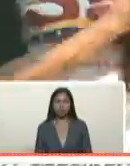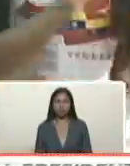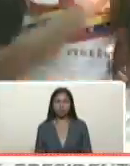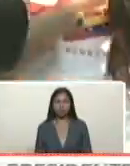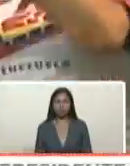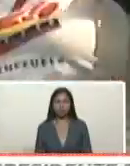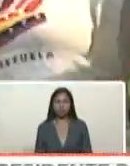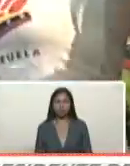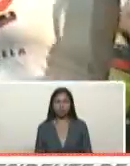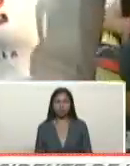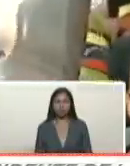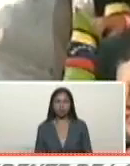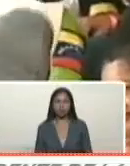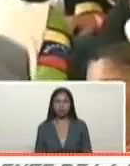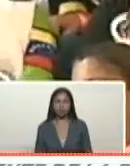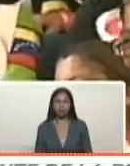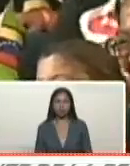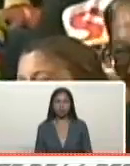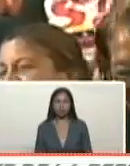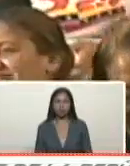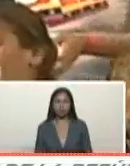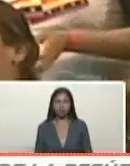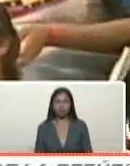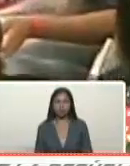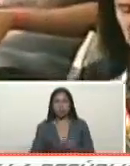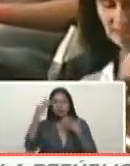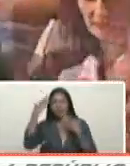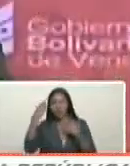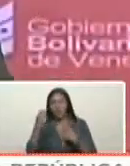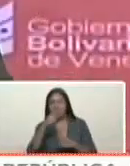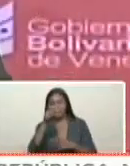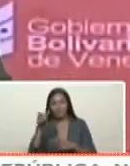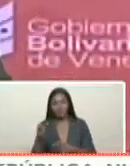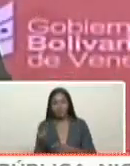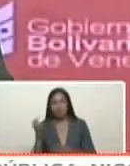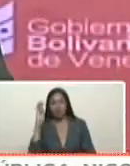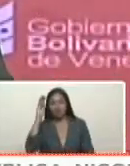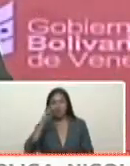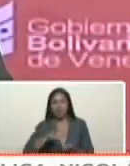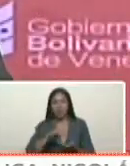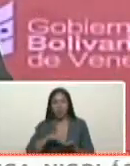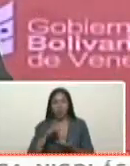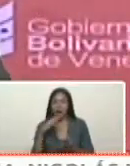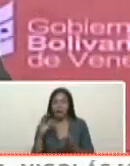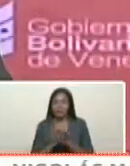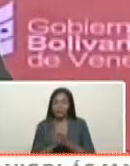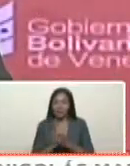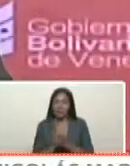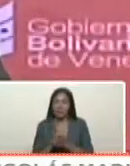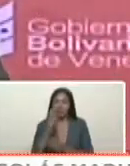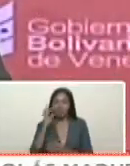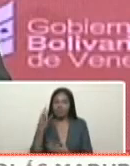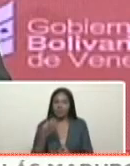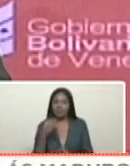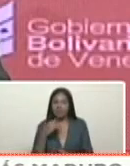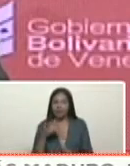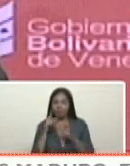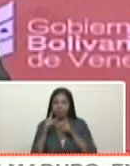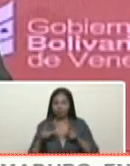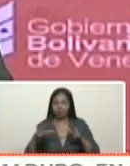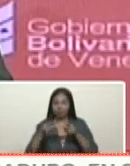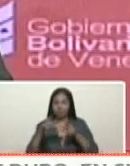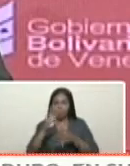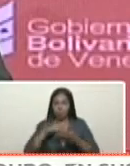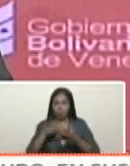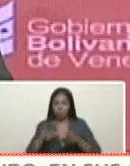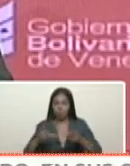Buena consigna, vale. Saludos a estas muchachas de Aragua. Compañeras, bueno, la cartografía como